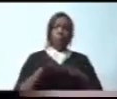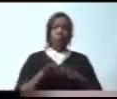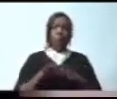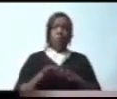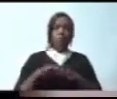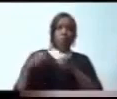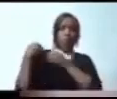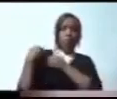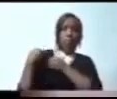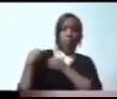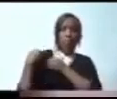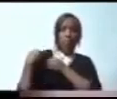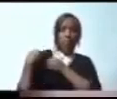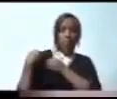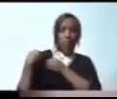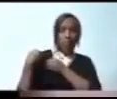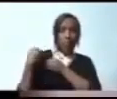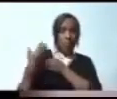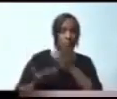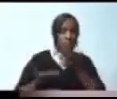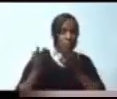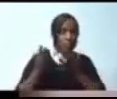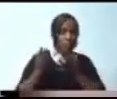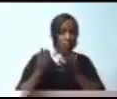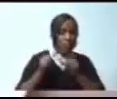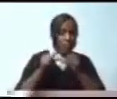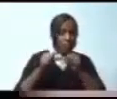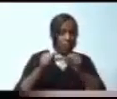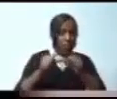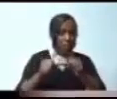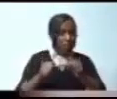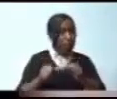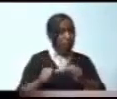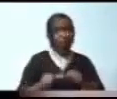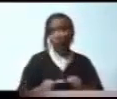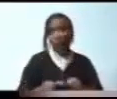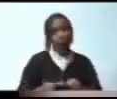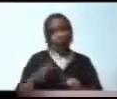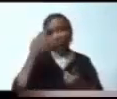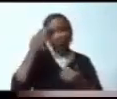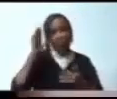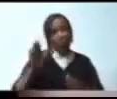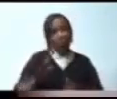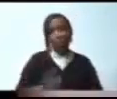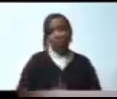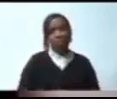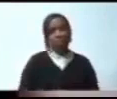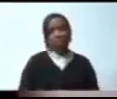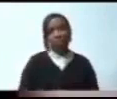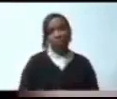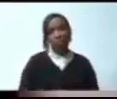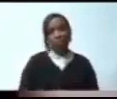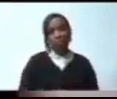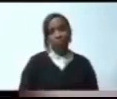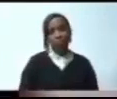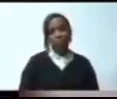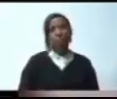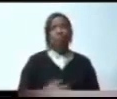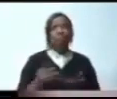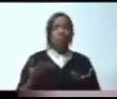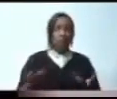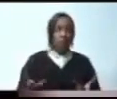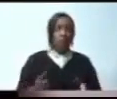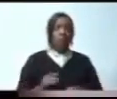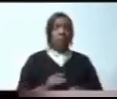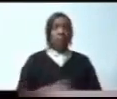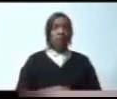con nosotros? Señores, a mí me gustaría saber si se hacen mesas de diálogo para temas políticos,